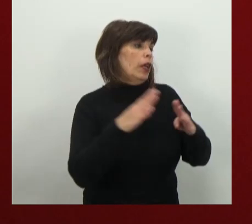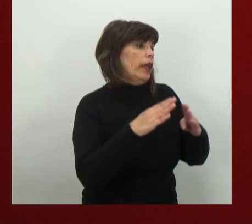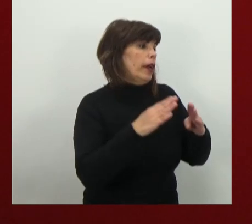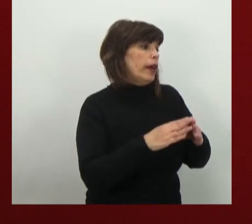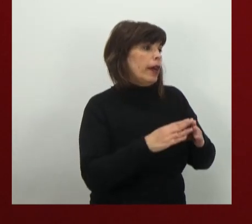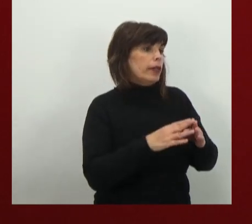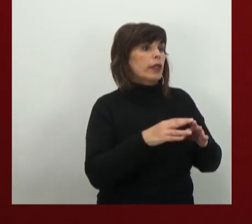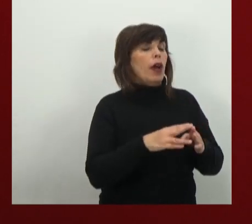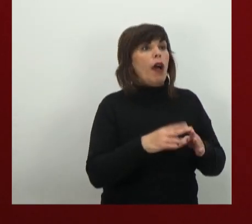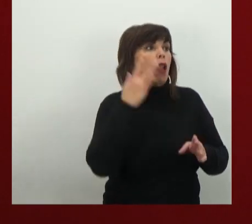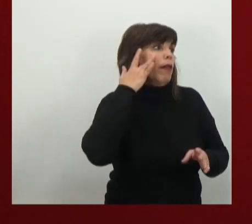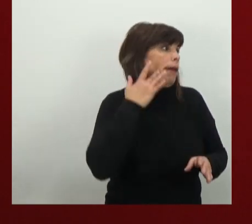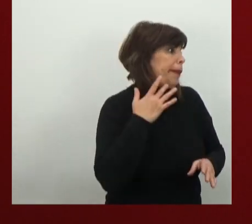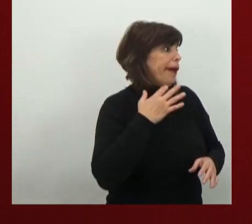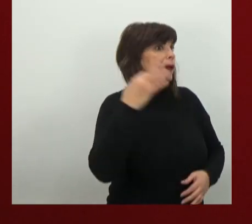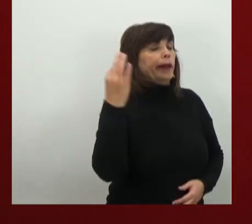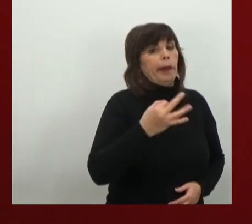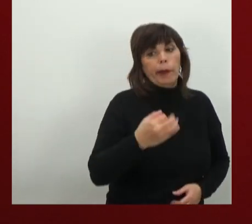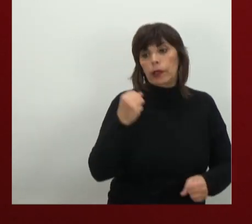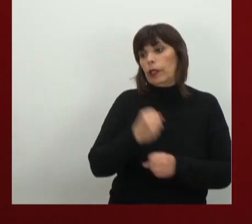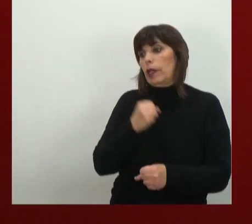hay que hacerlo. Todo hay que hacerlo, sin duda.